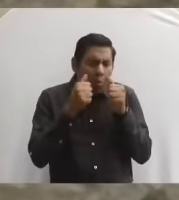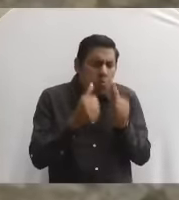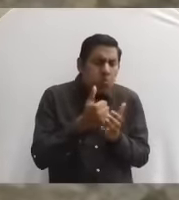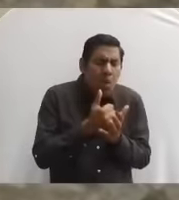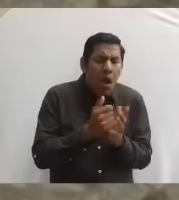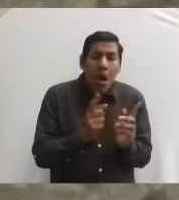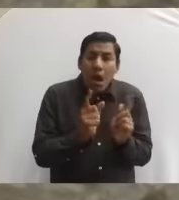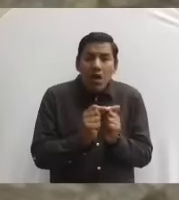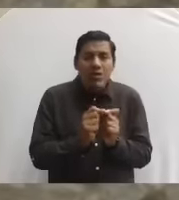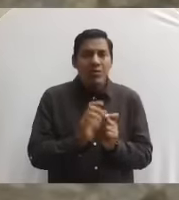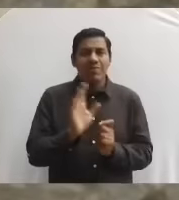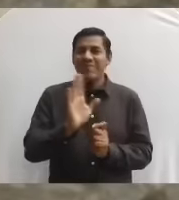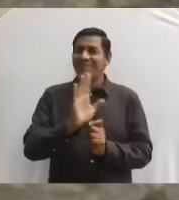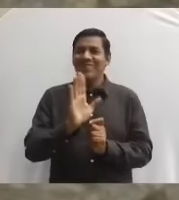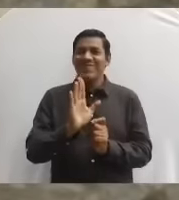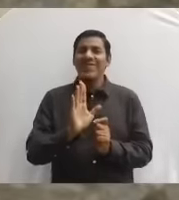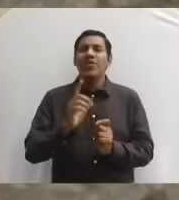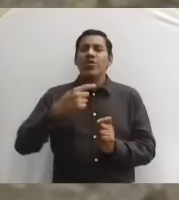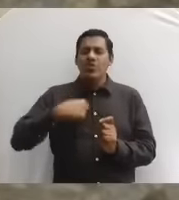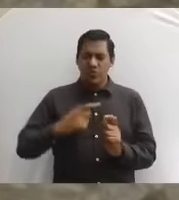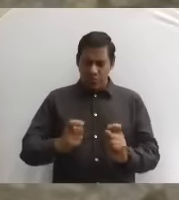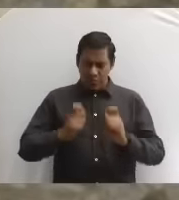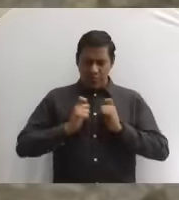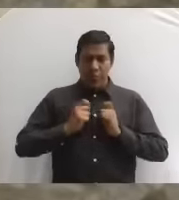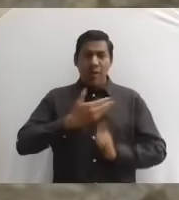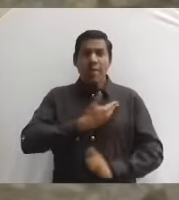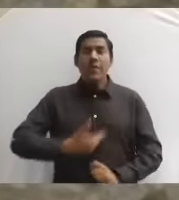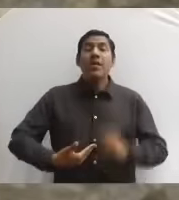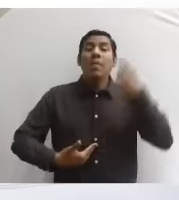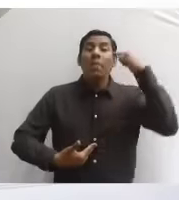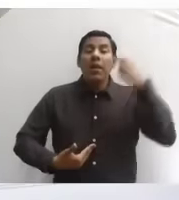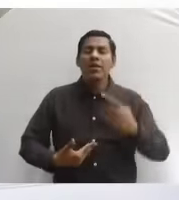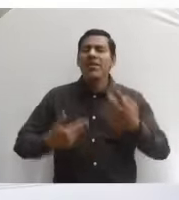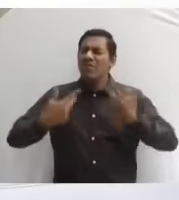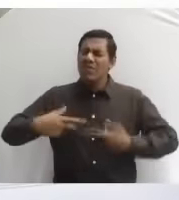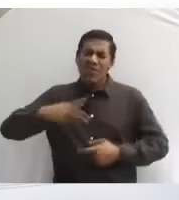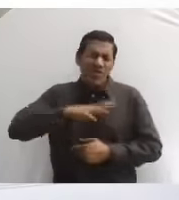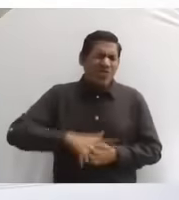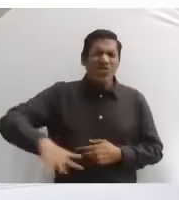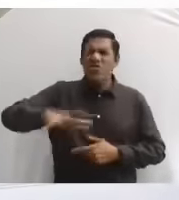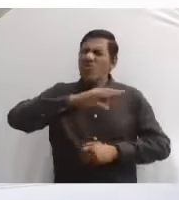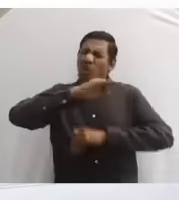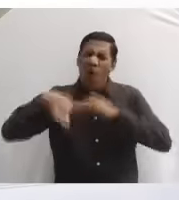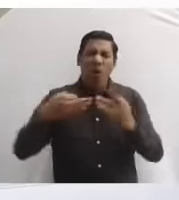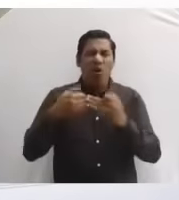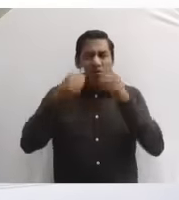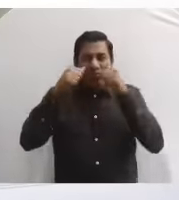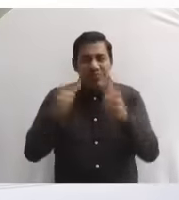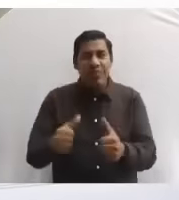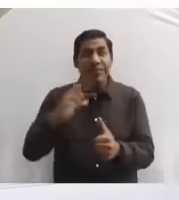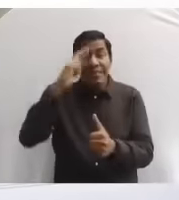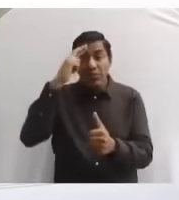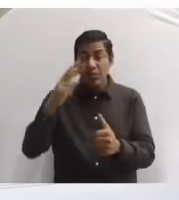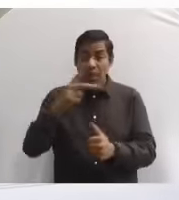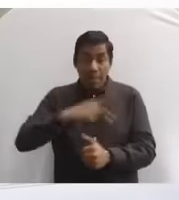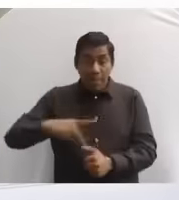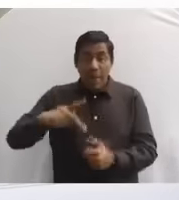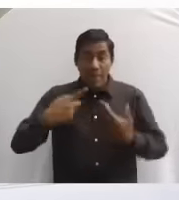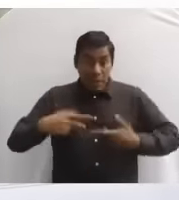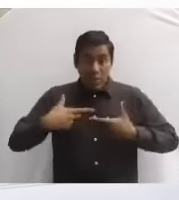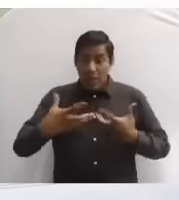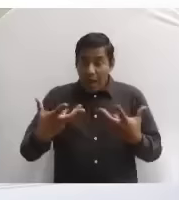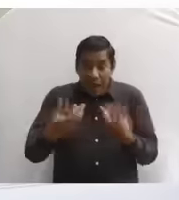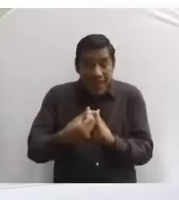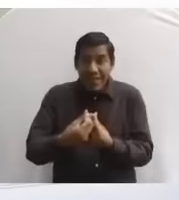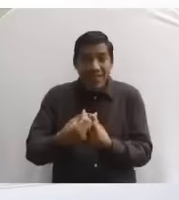llegamos para servir al pueblo de México. Con el pueblo todo, sin el pueblo nada.